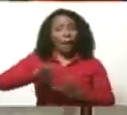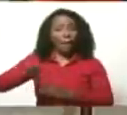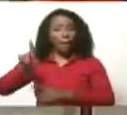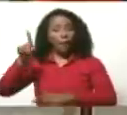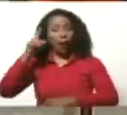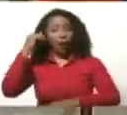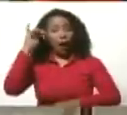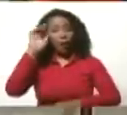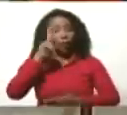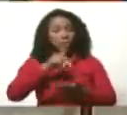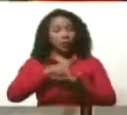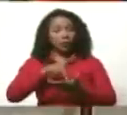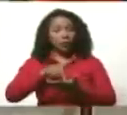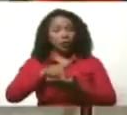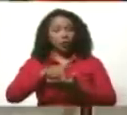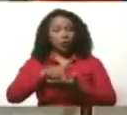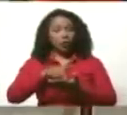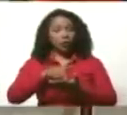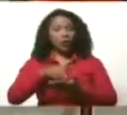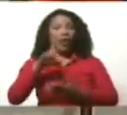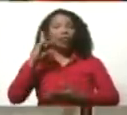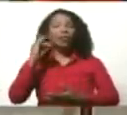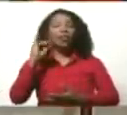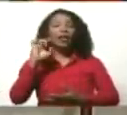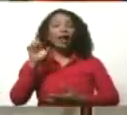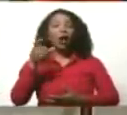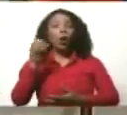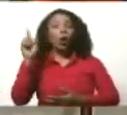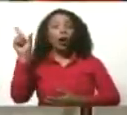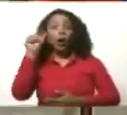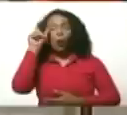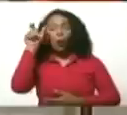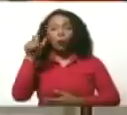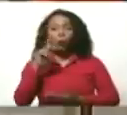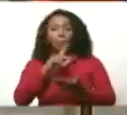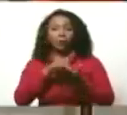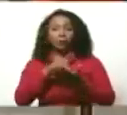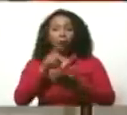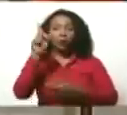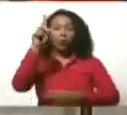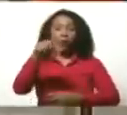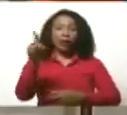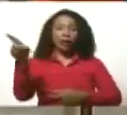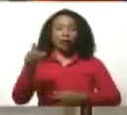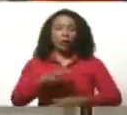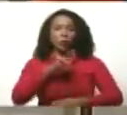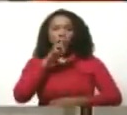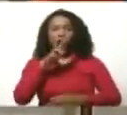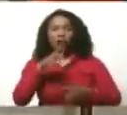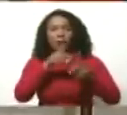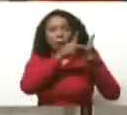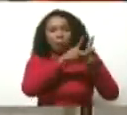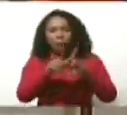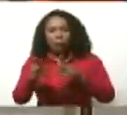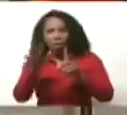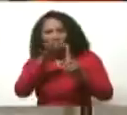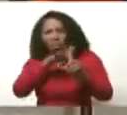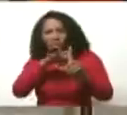obviamente, de Diego Salazar Carreño involucrado en esto, repudiable y repugnante hecho,